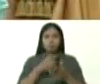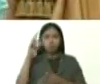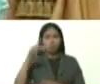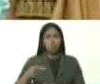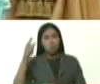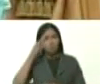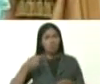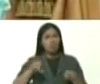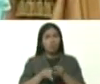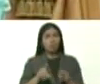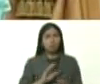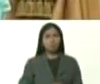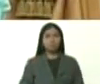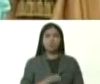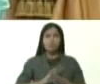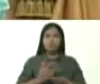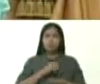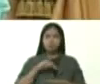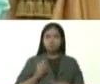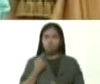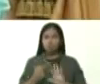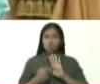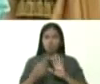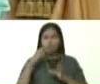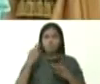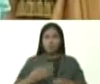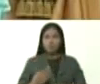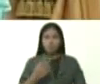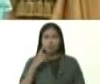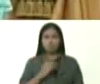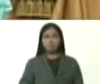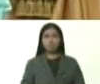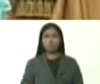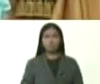días. Porque nosotros somos una realidad, una verdad.